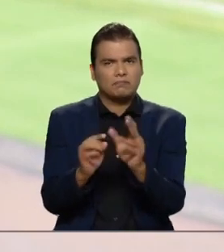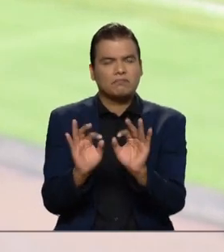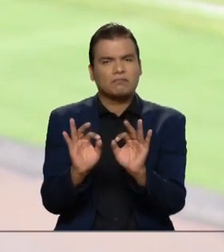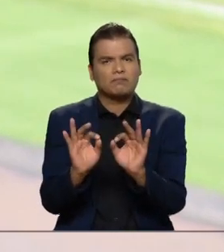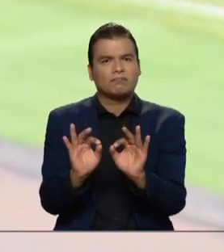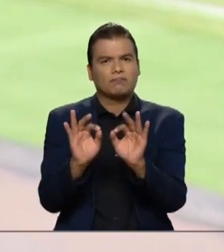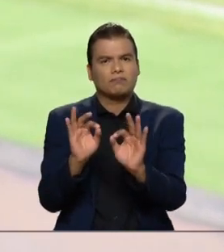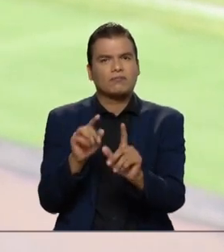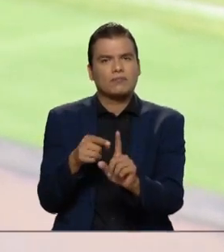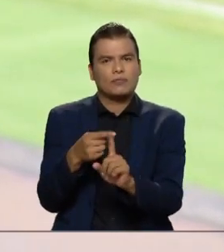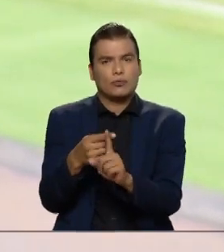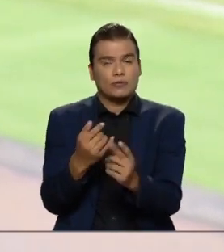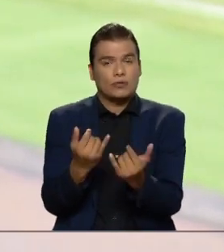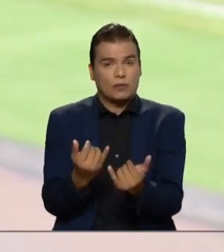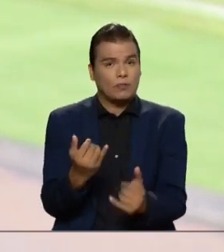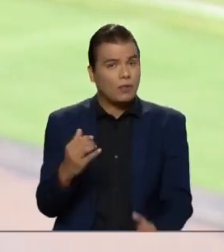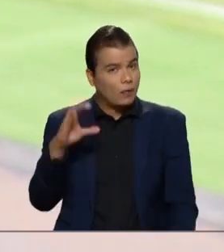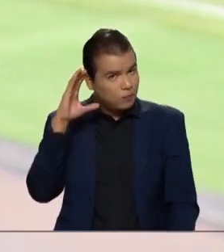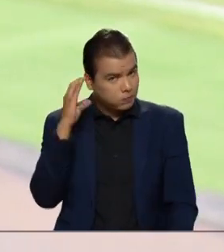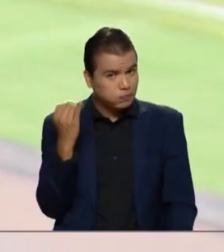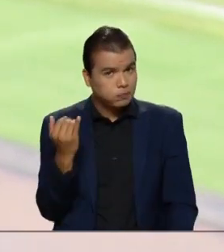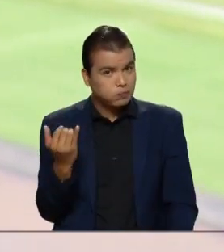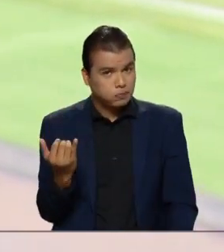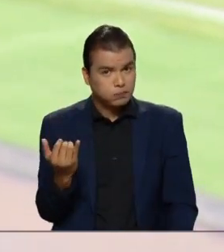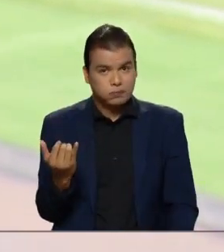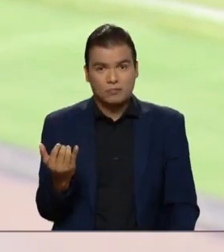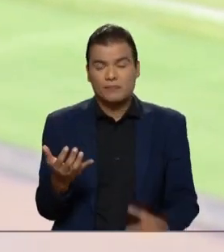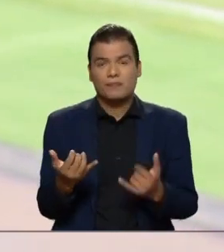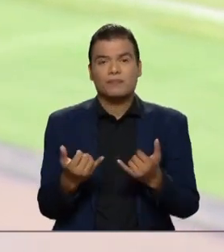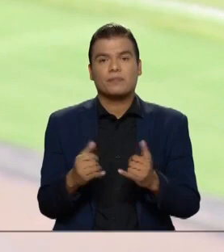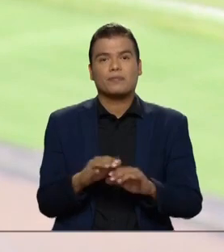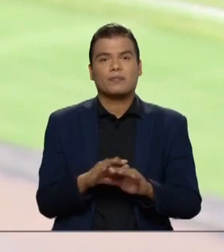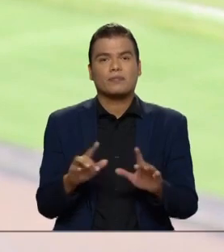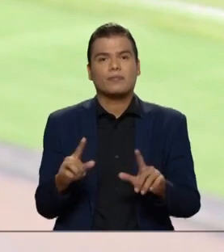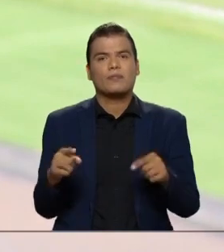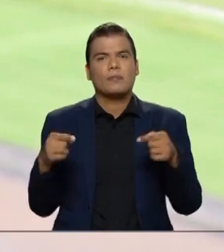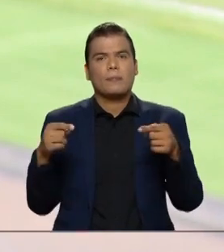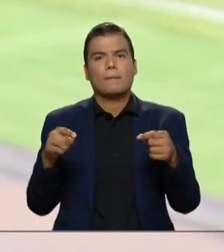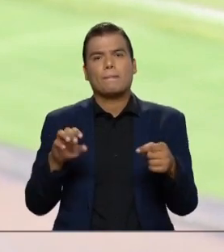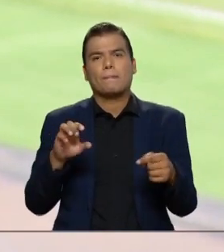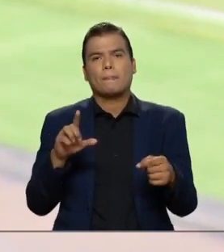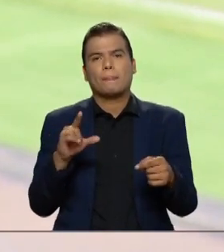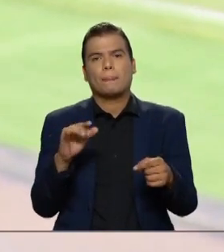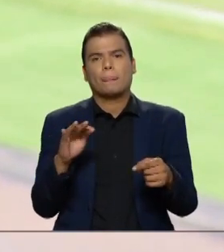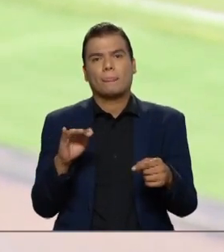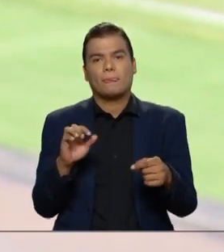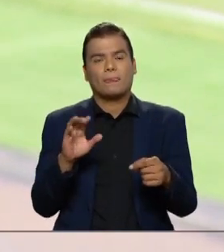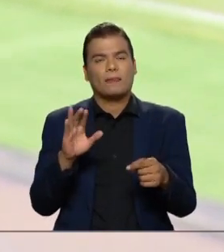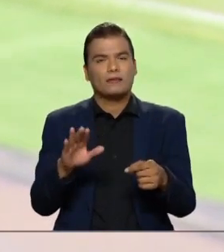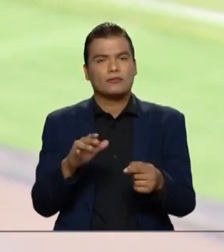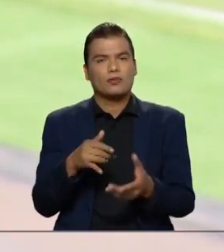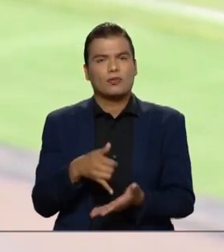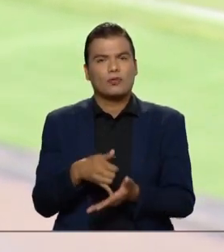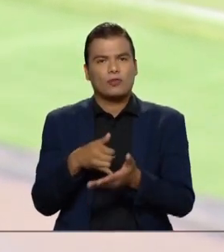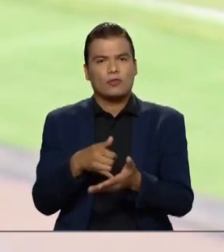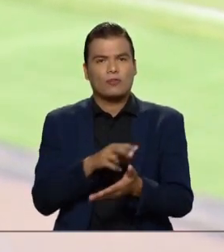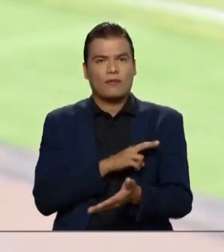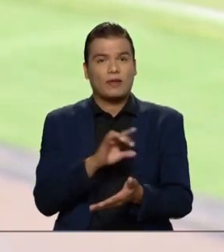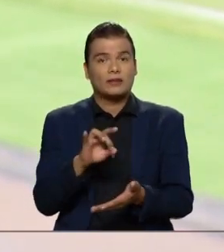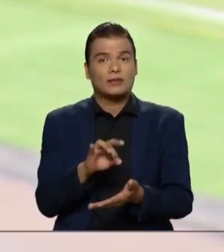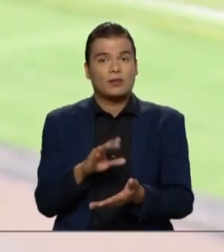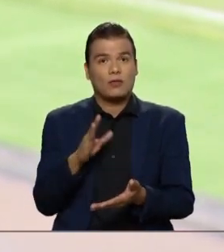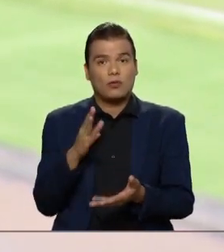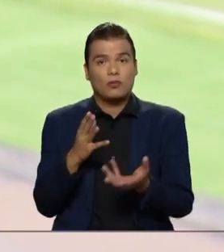Cauca. A esta hora se está disputando la final élite Copa Valle Oro Puro, donde se están midiendo dos equipos muy importantes que han